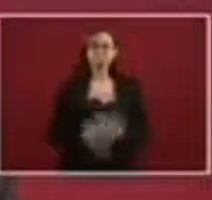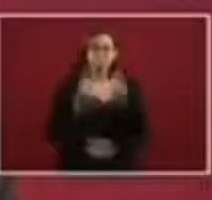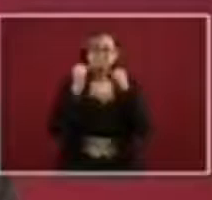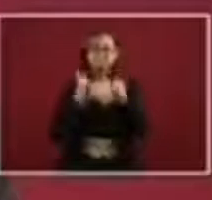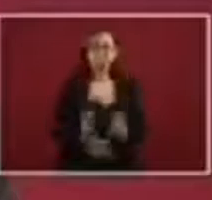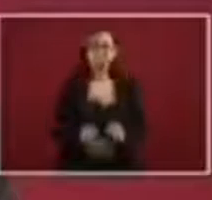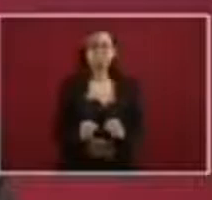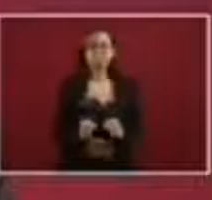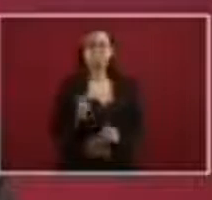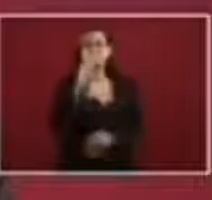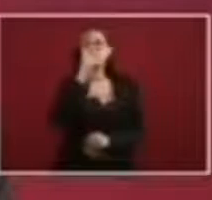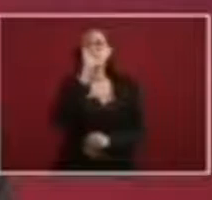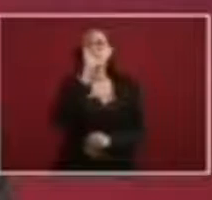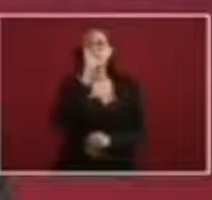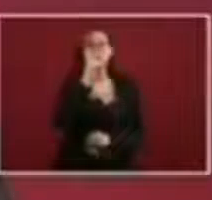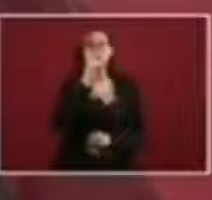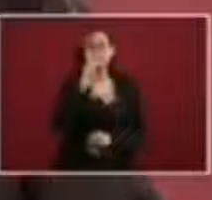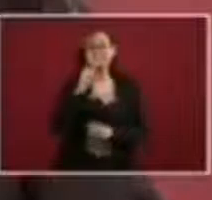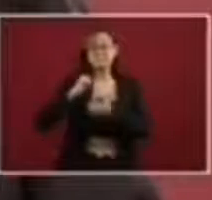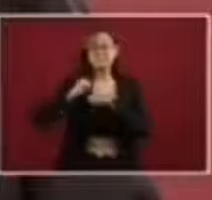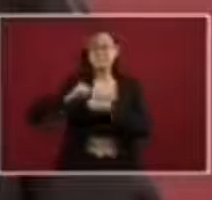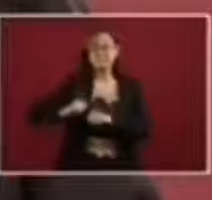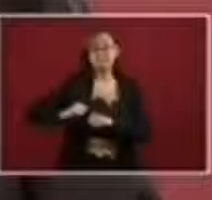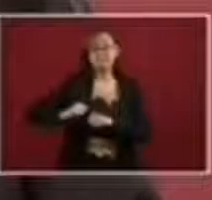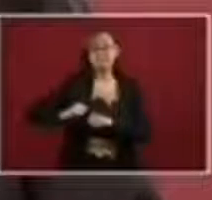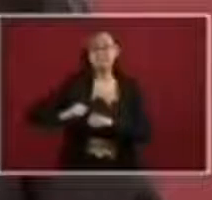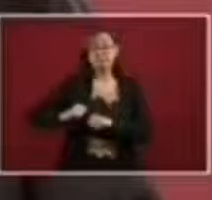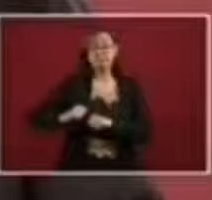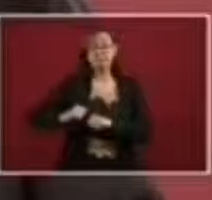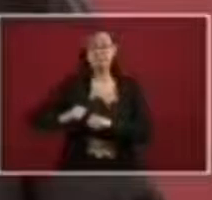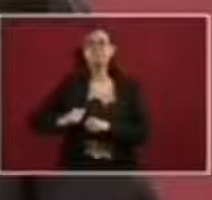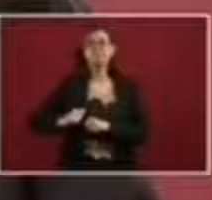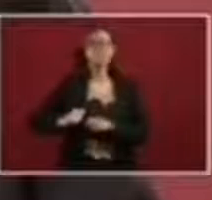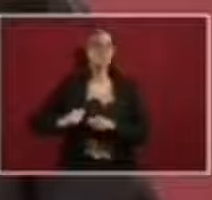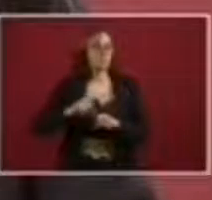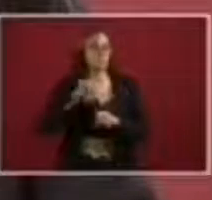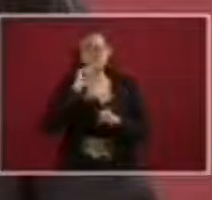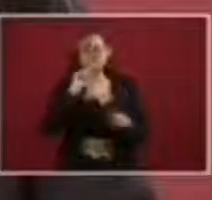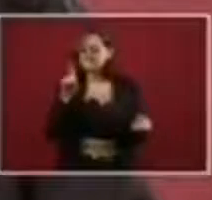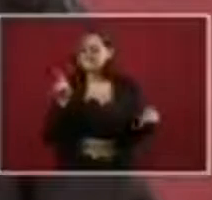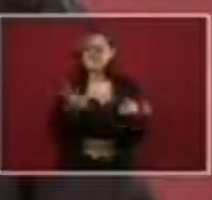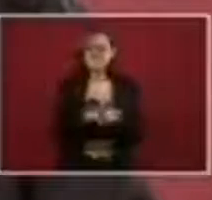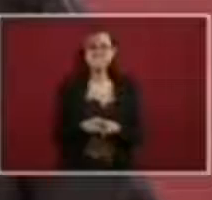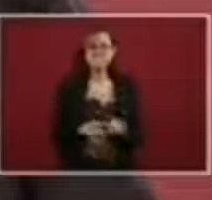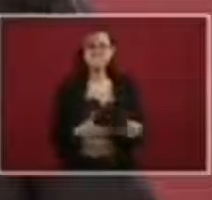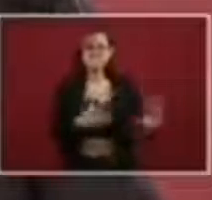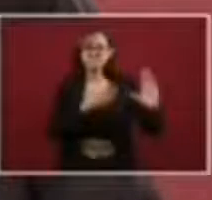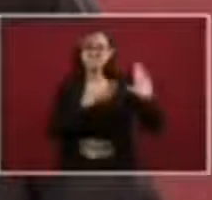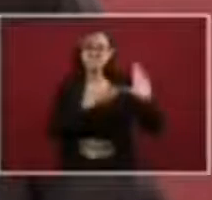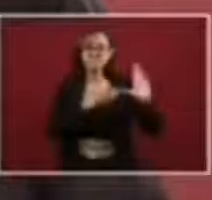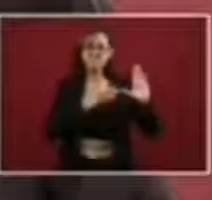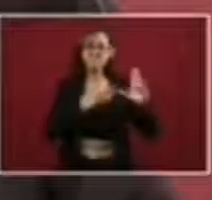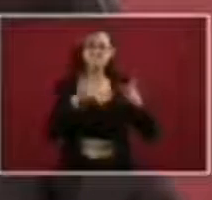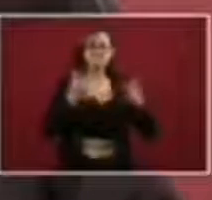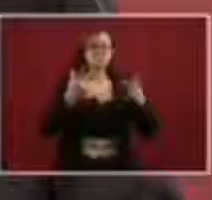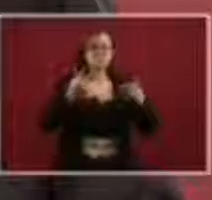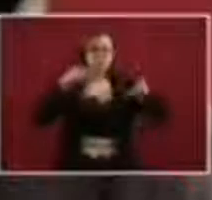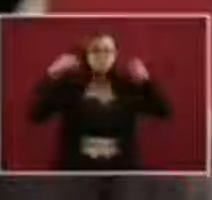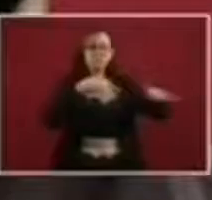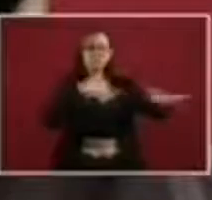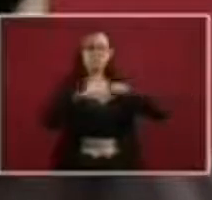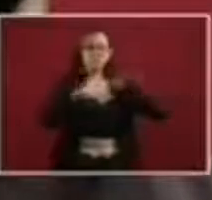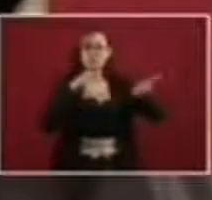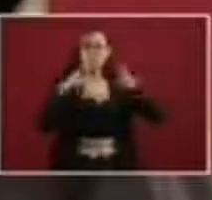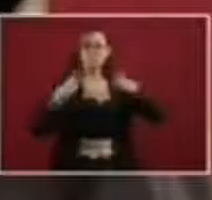La violencia siempre pierde, así se gane la primera batalla, insistió el secretario. Y esta mañana, en la exposición que ha hecho Alfonso